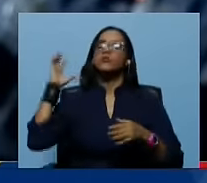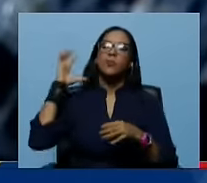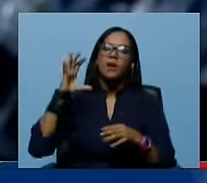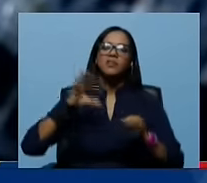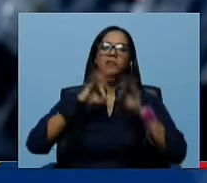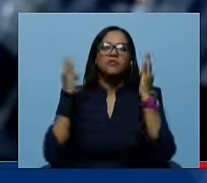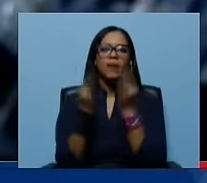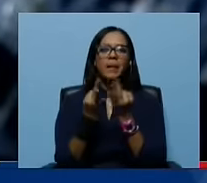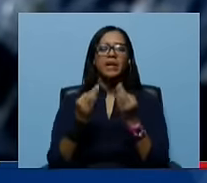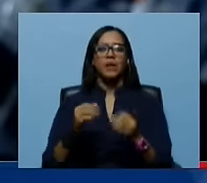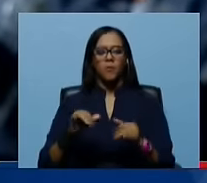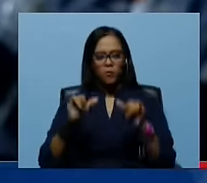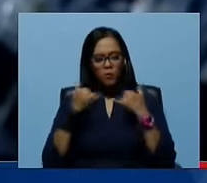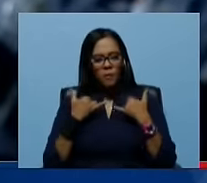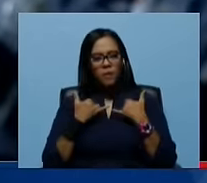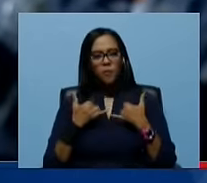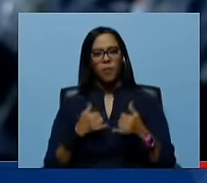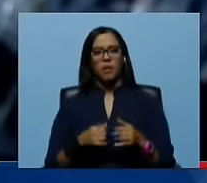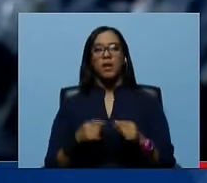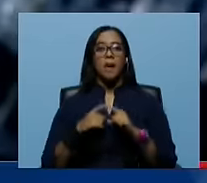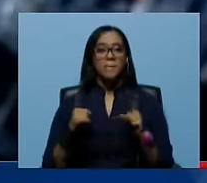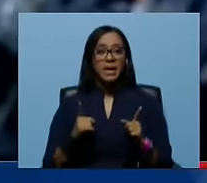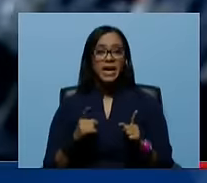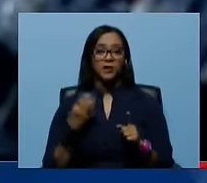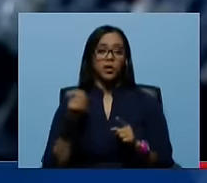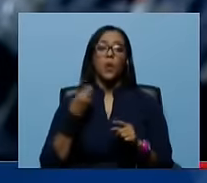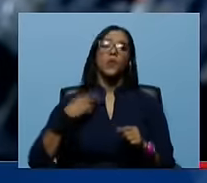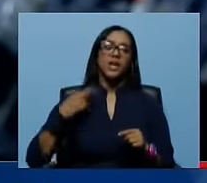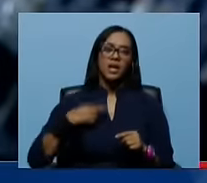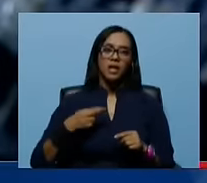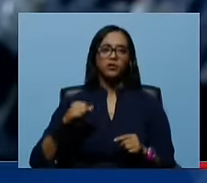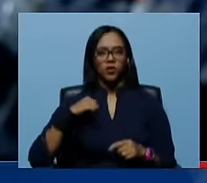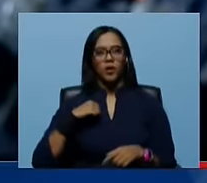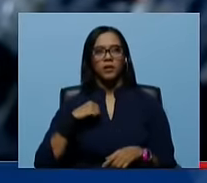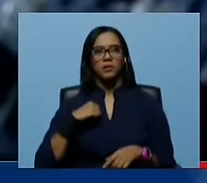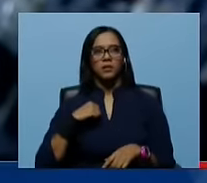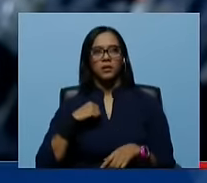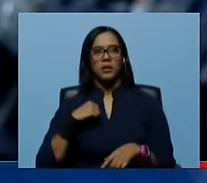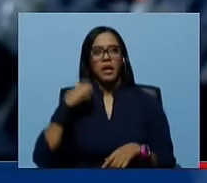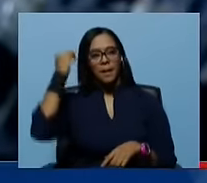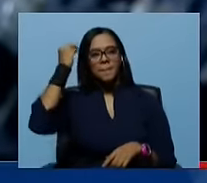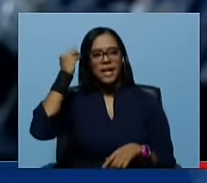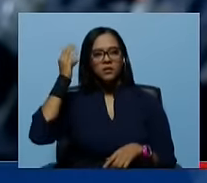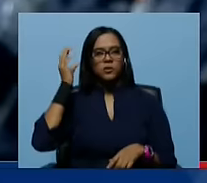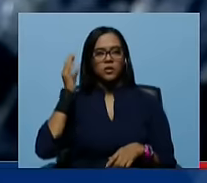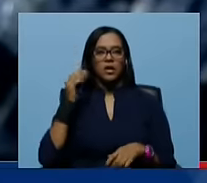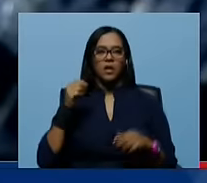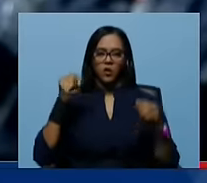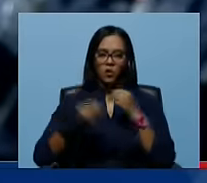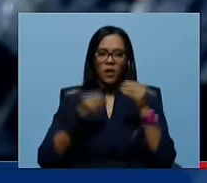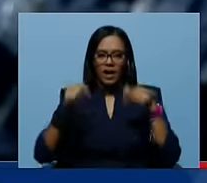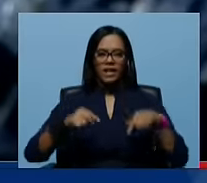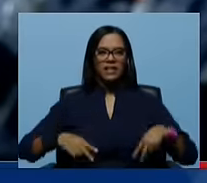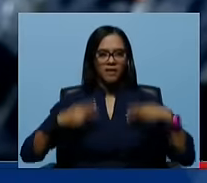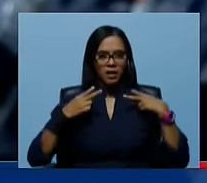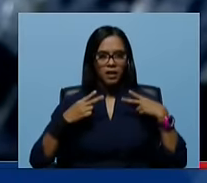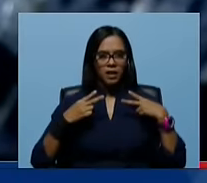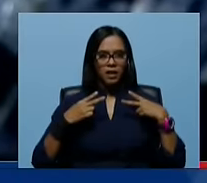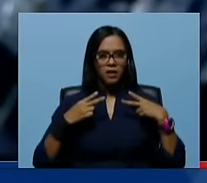mismo. Pero si como religioso como soy, creo que lo que uno haga en esta vida, Dios